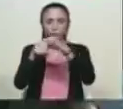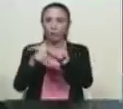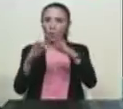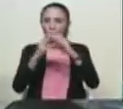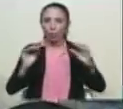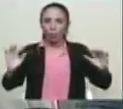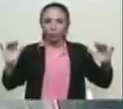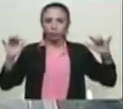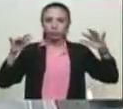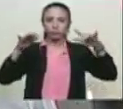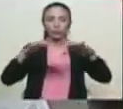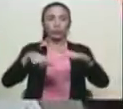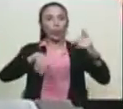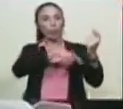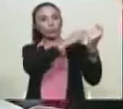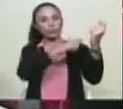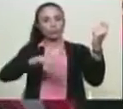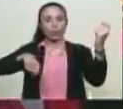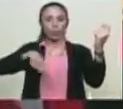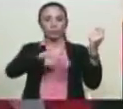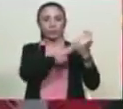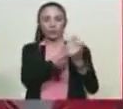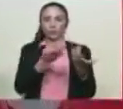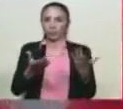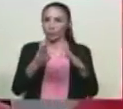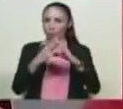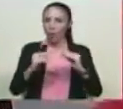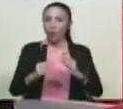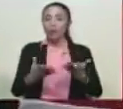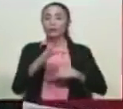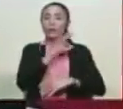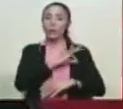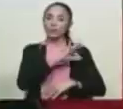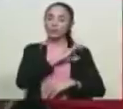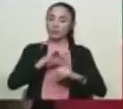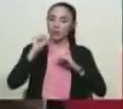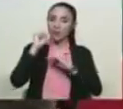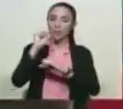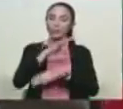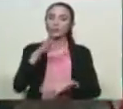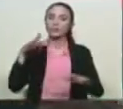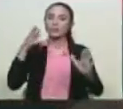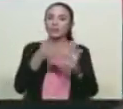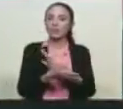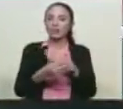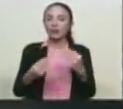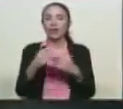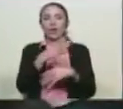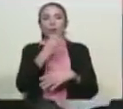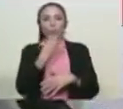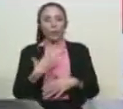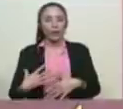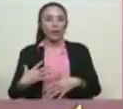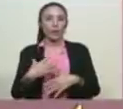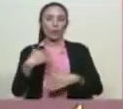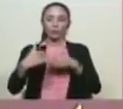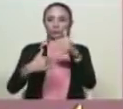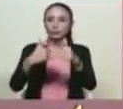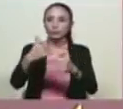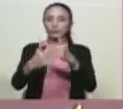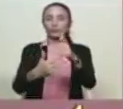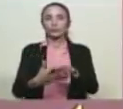liceo. Eso es el socialismo. El socialismo es lo bueno, es lo bello, es lo igualitario, es lo